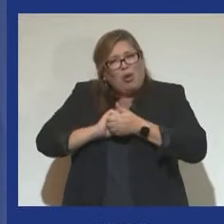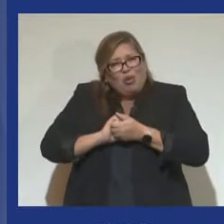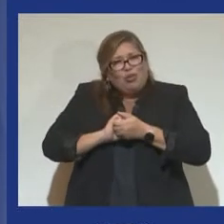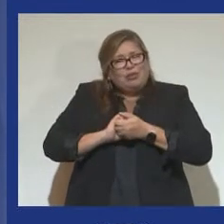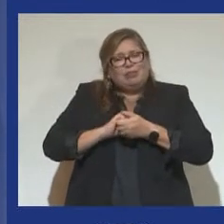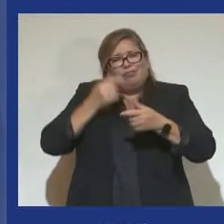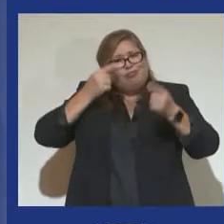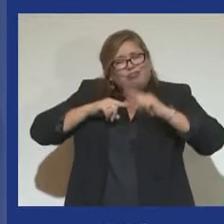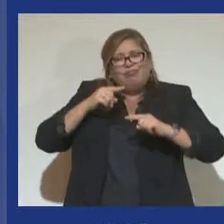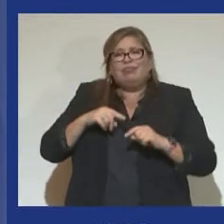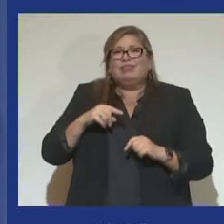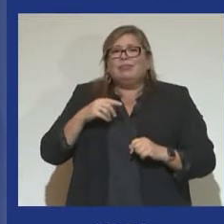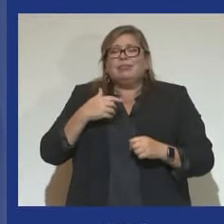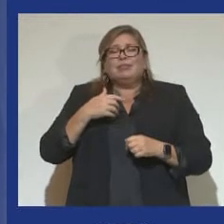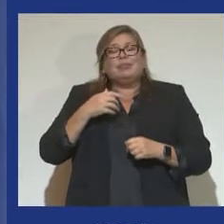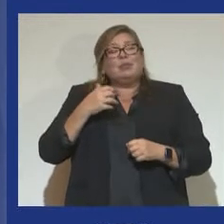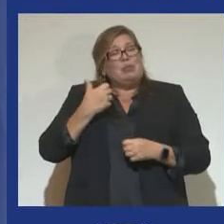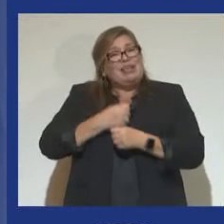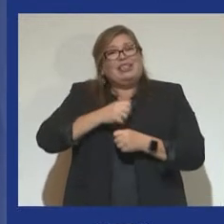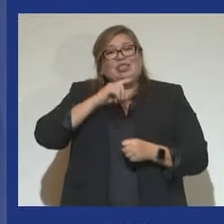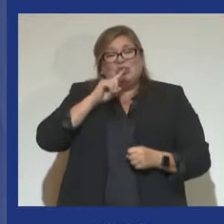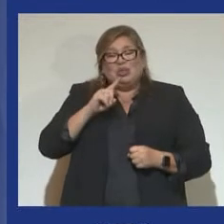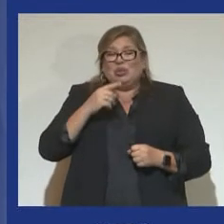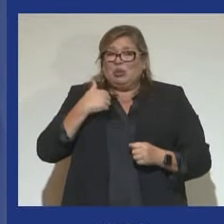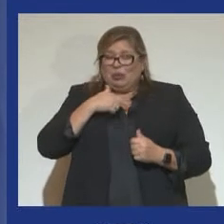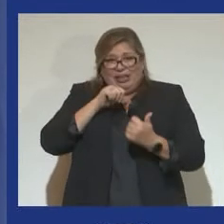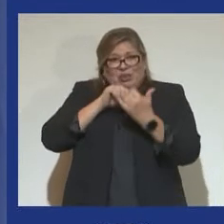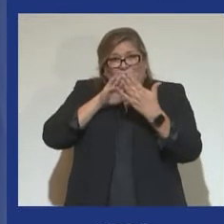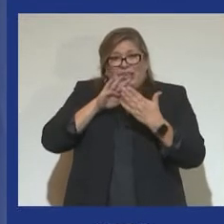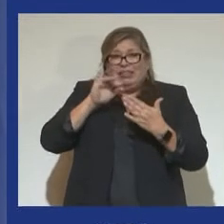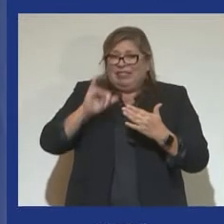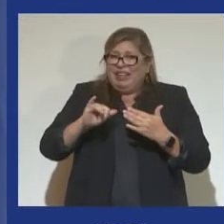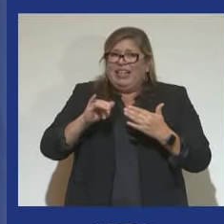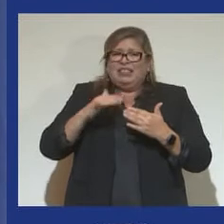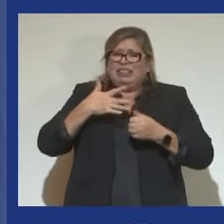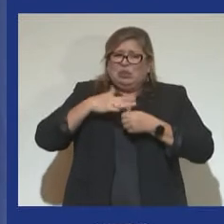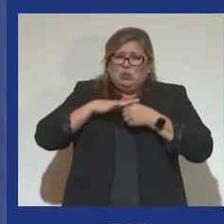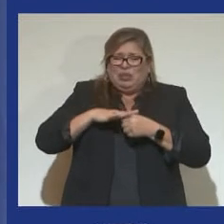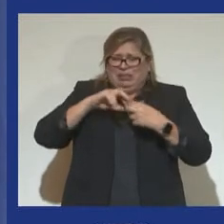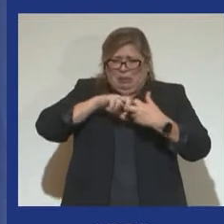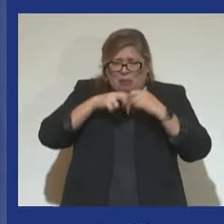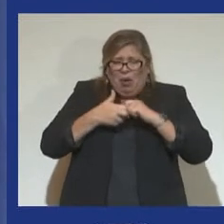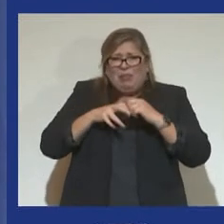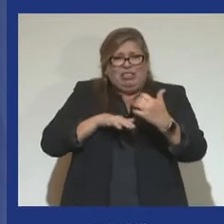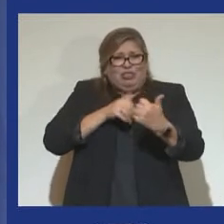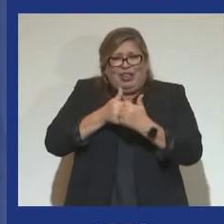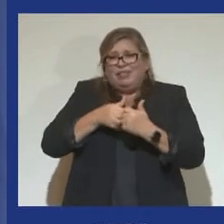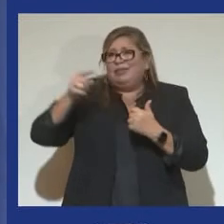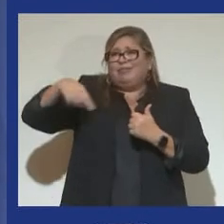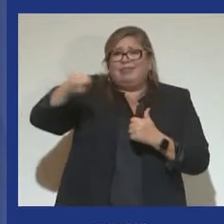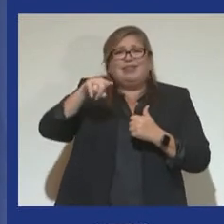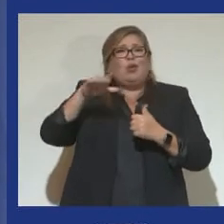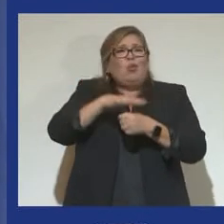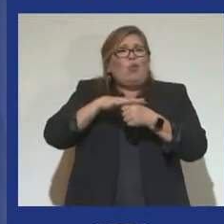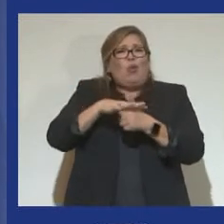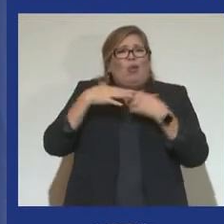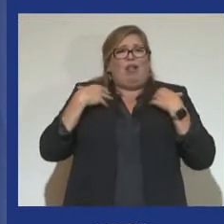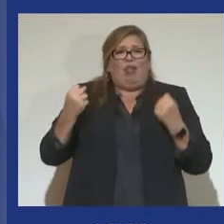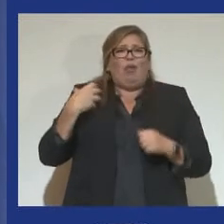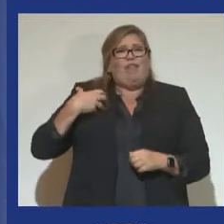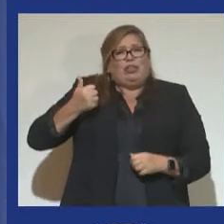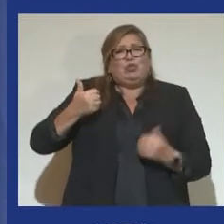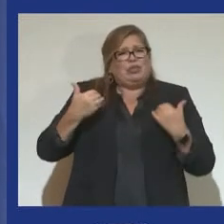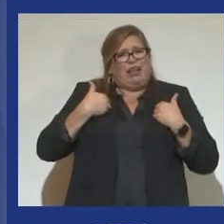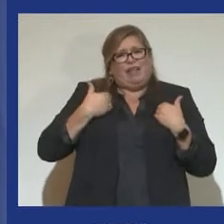y a resolver y esa es la pregunta los estreses las fuentes de estrés que tienen esas oficinas de